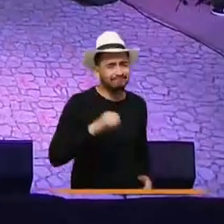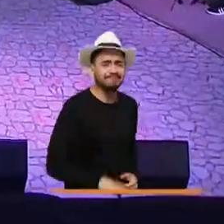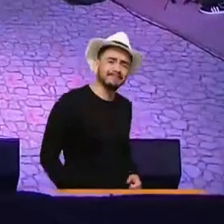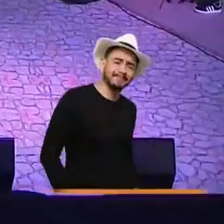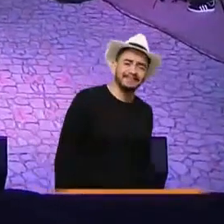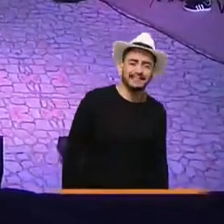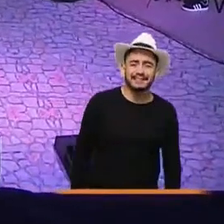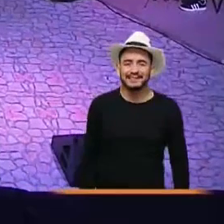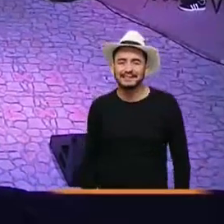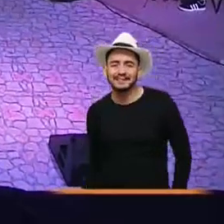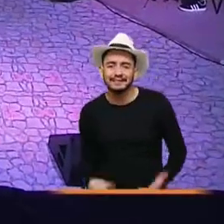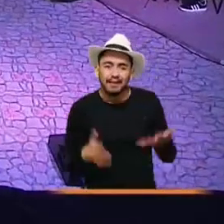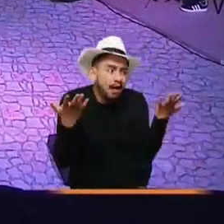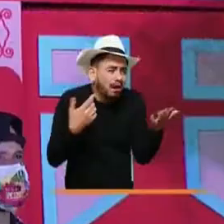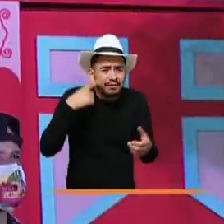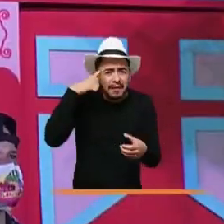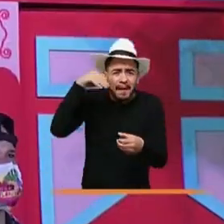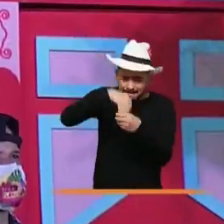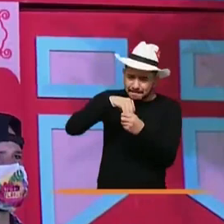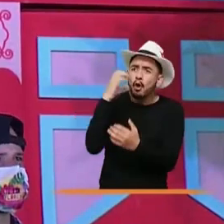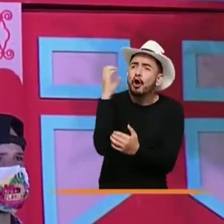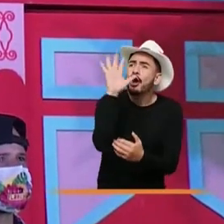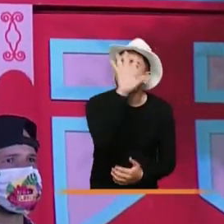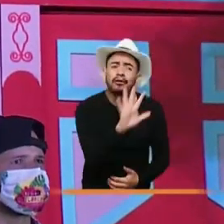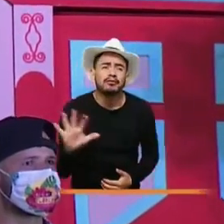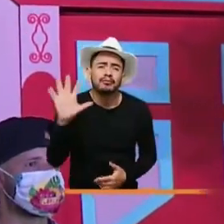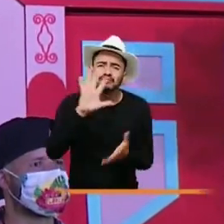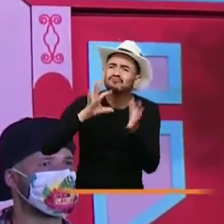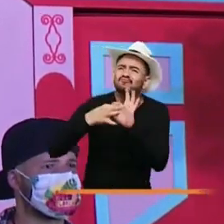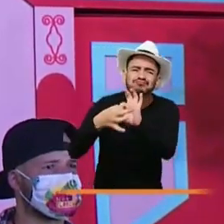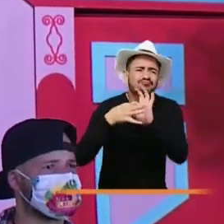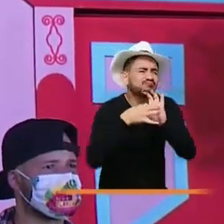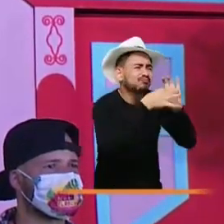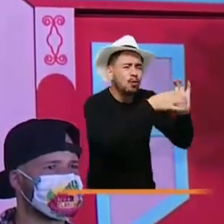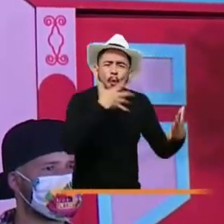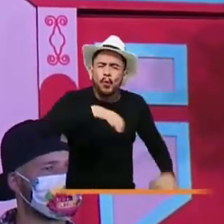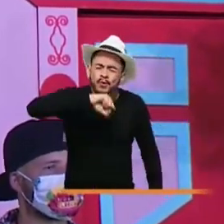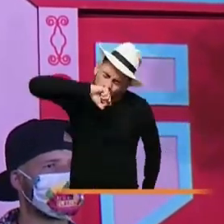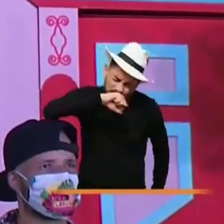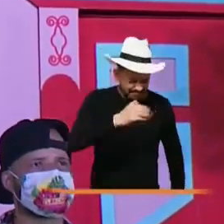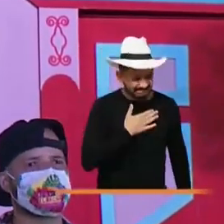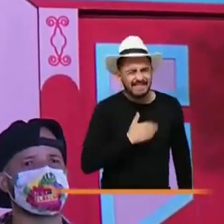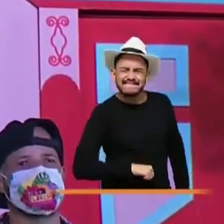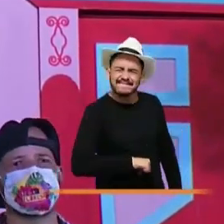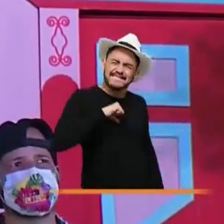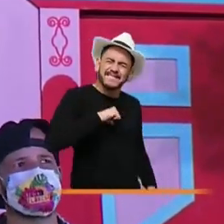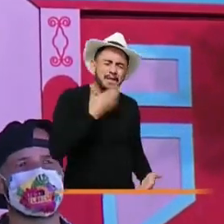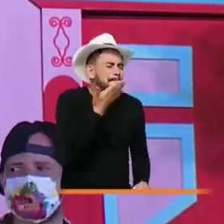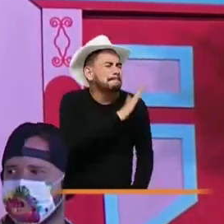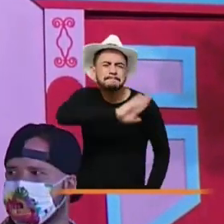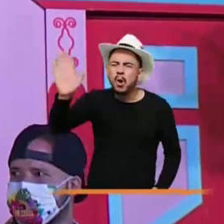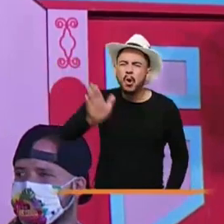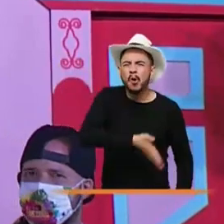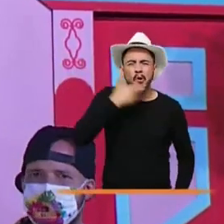encuentro la patria ese es una verdadera de todos los